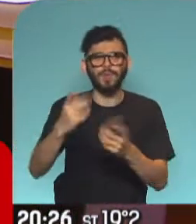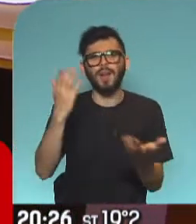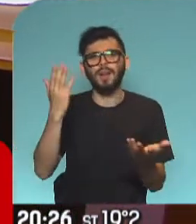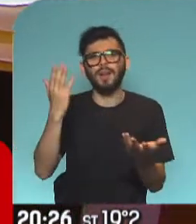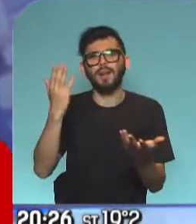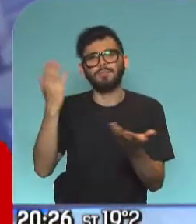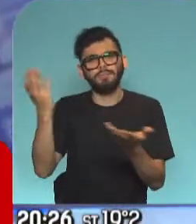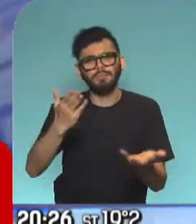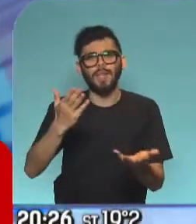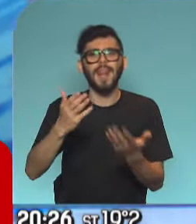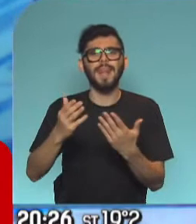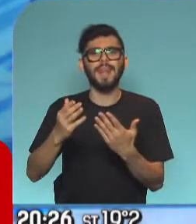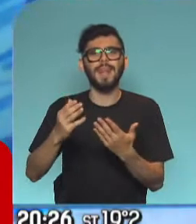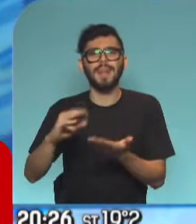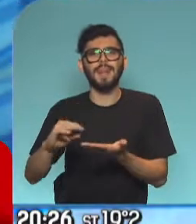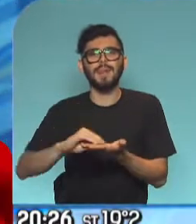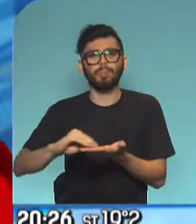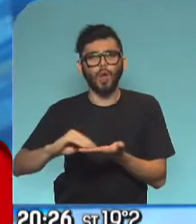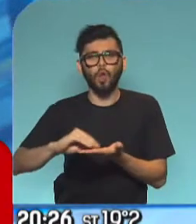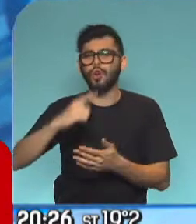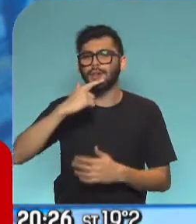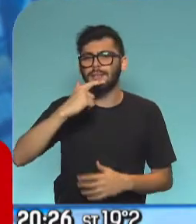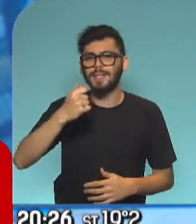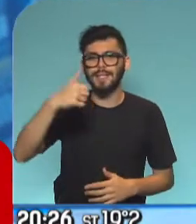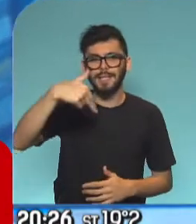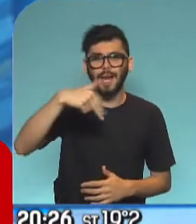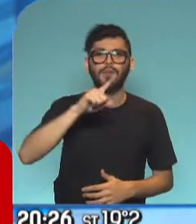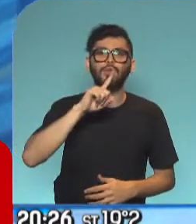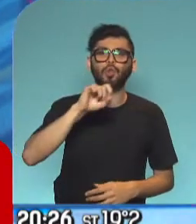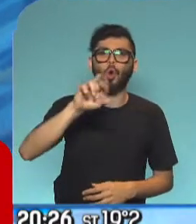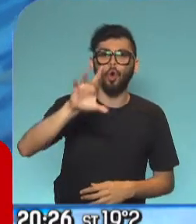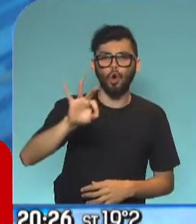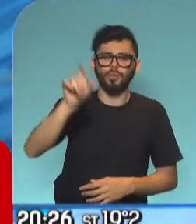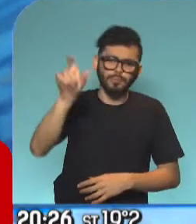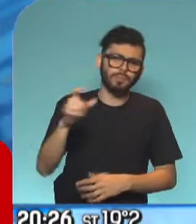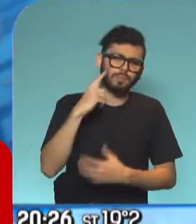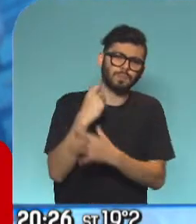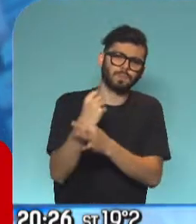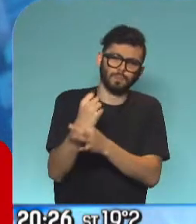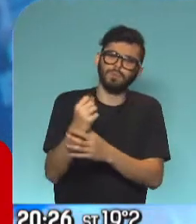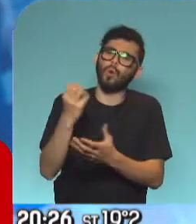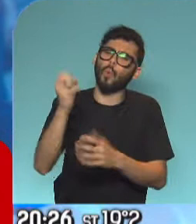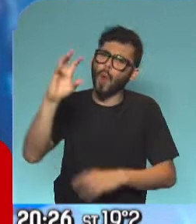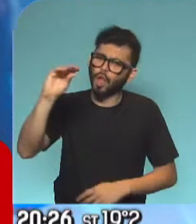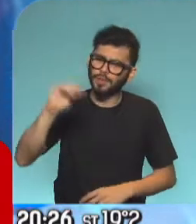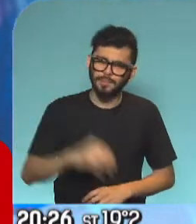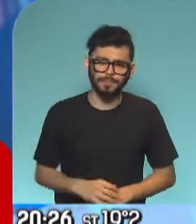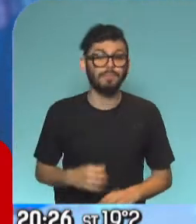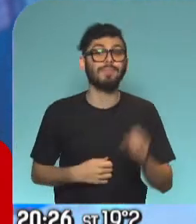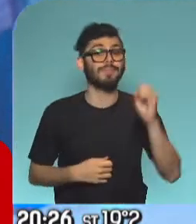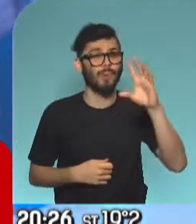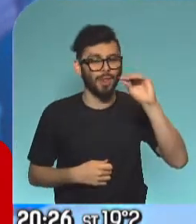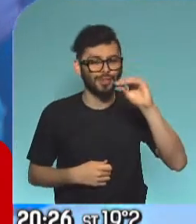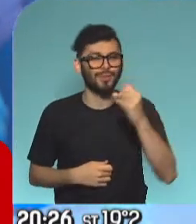que parece es diputado en la ciudad y siempre una voz a tener en cuenta santoro buenas noches como de bajo que tal ves lo que muy bien